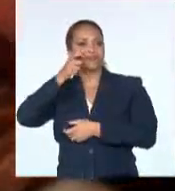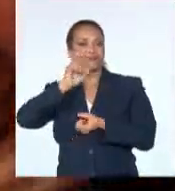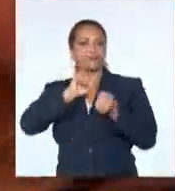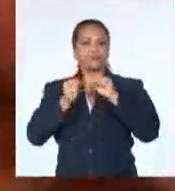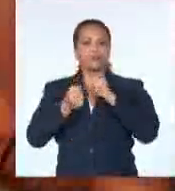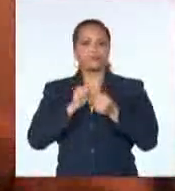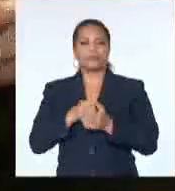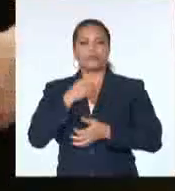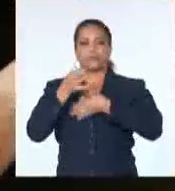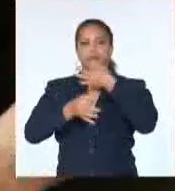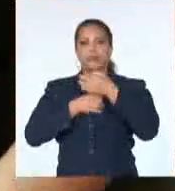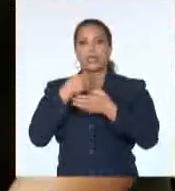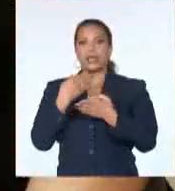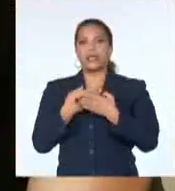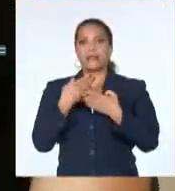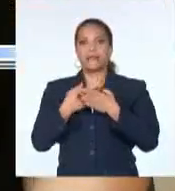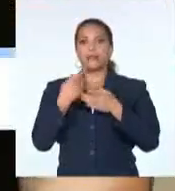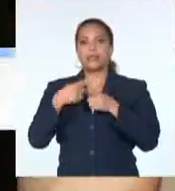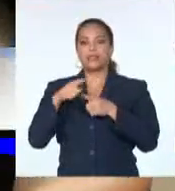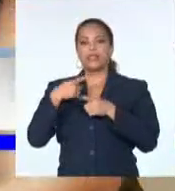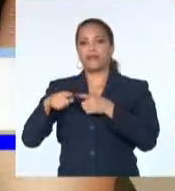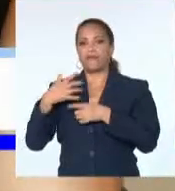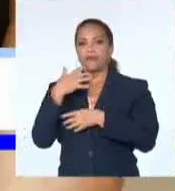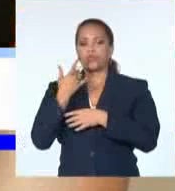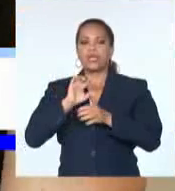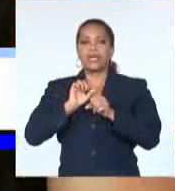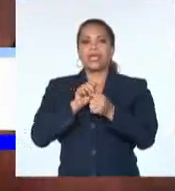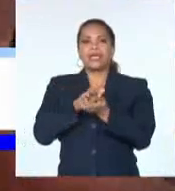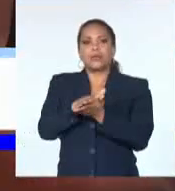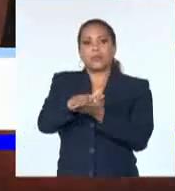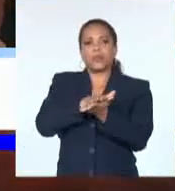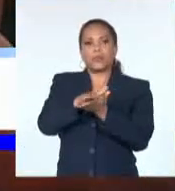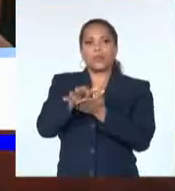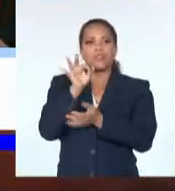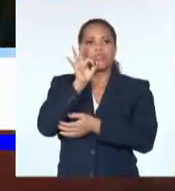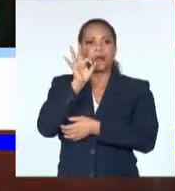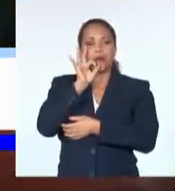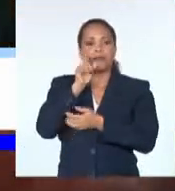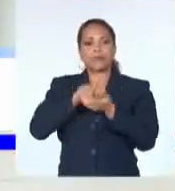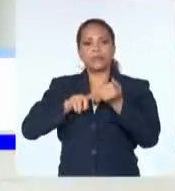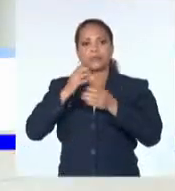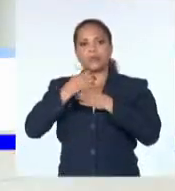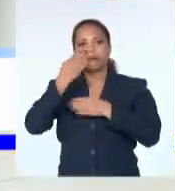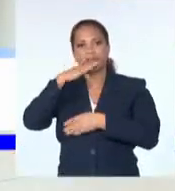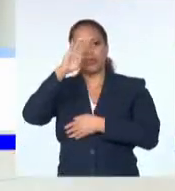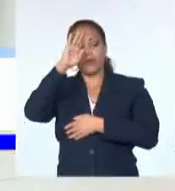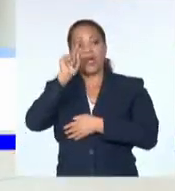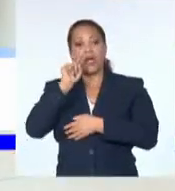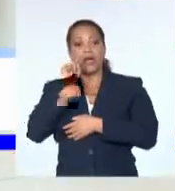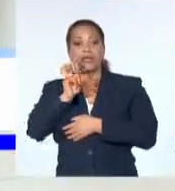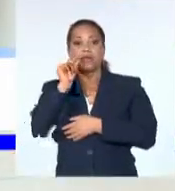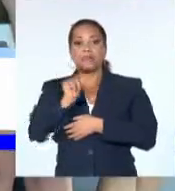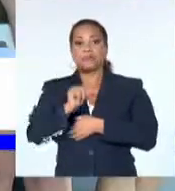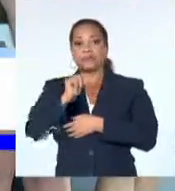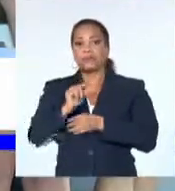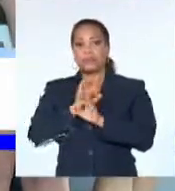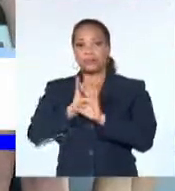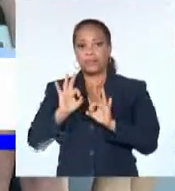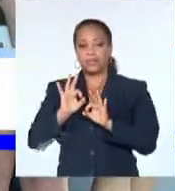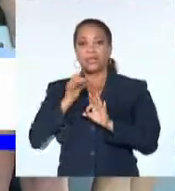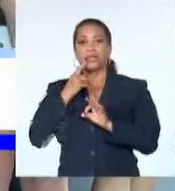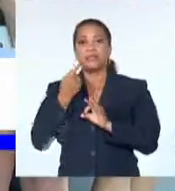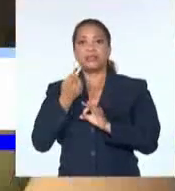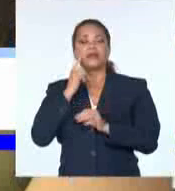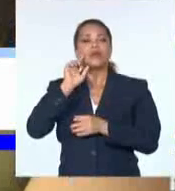La empresa de acopio, beneficio y torcido de tabaco en Santiago de Cuba acoge auditores y expertos en la 15ª comprobación nacional al